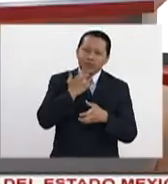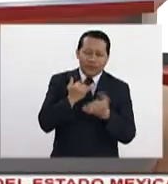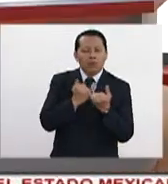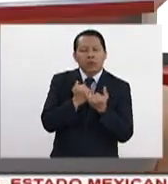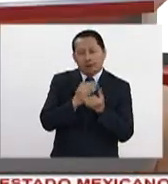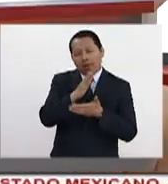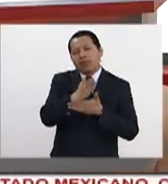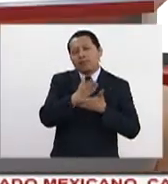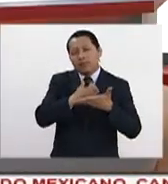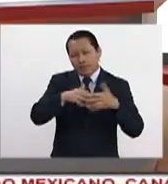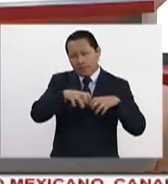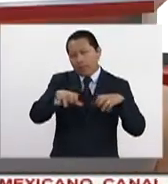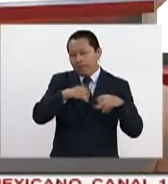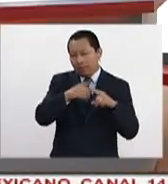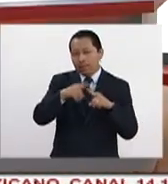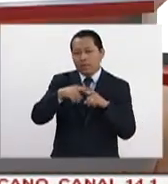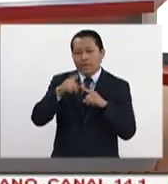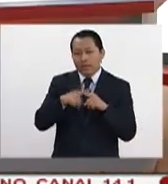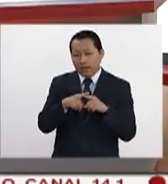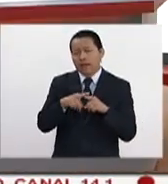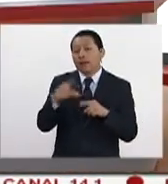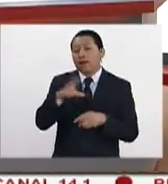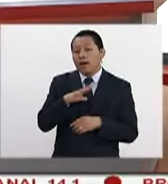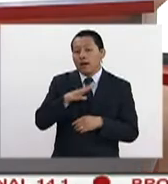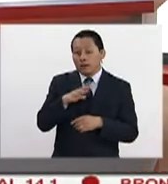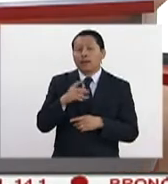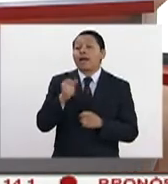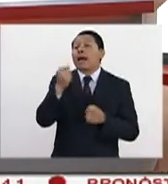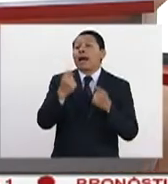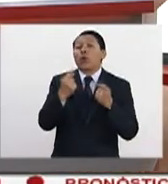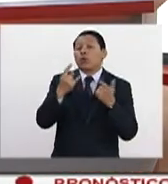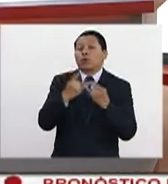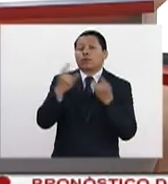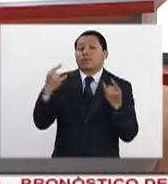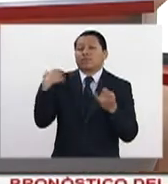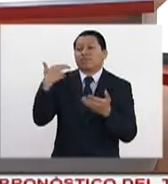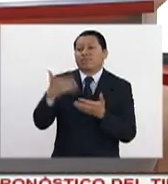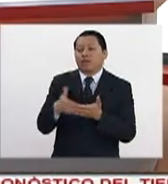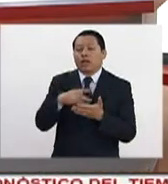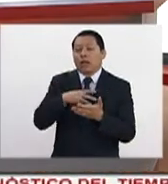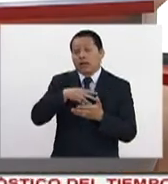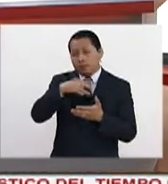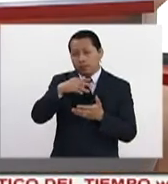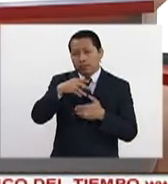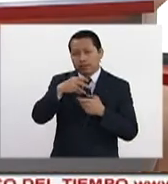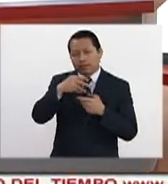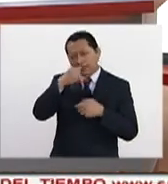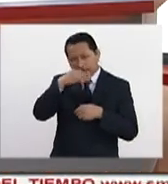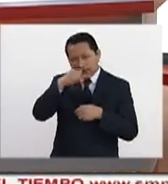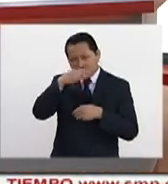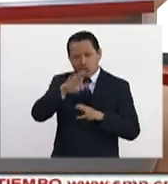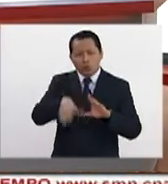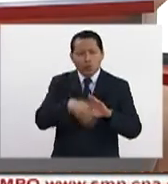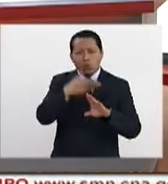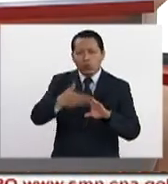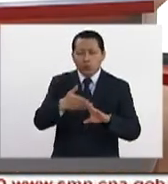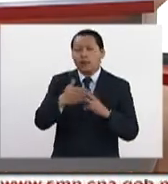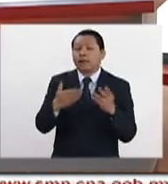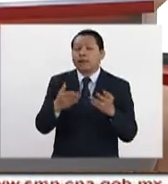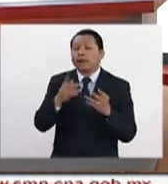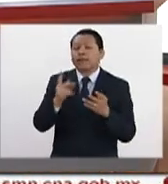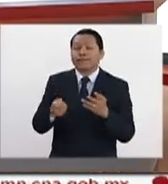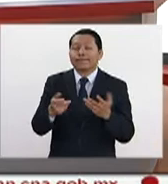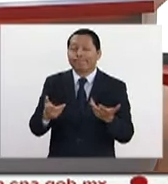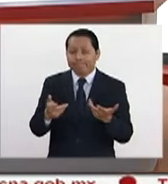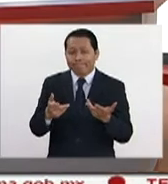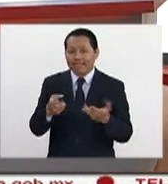estadounidense, dentro de varios judíos ortodoxos. Han habido incluso históricamente también manifestaciones en contra. En